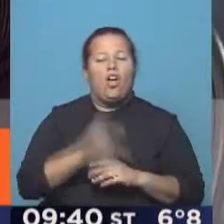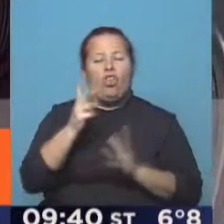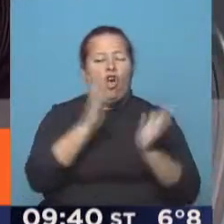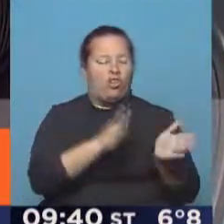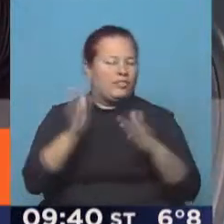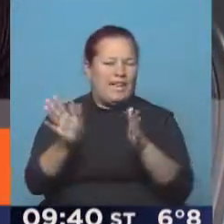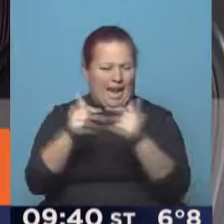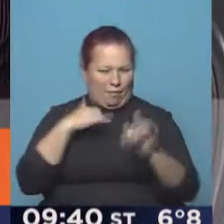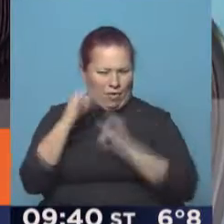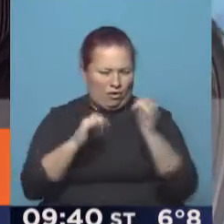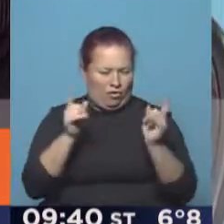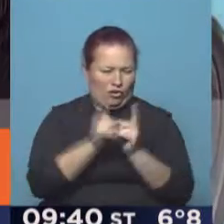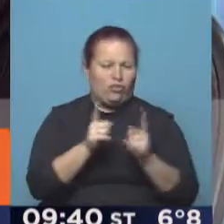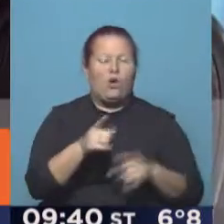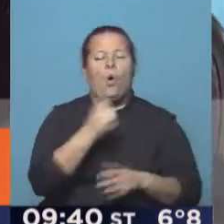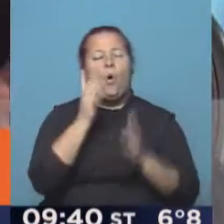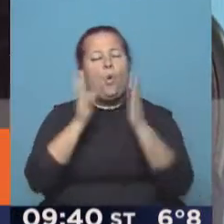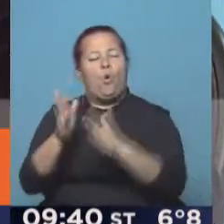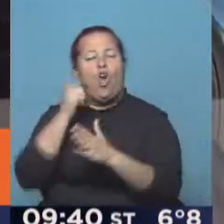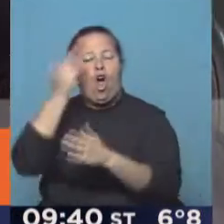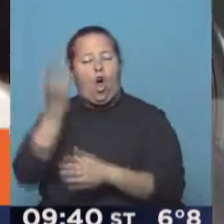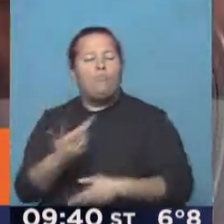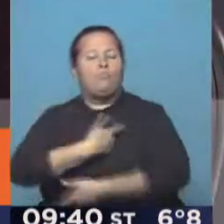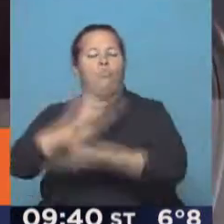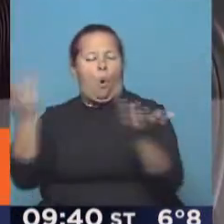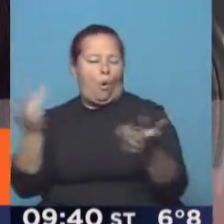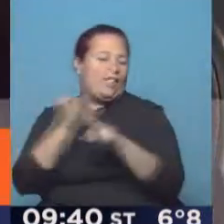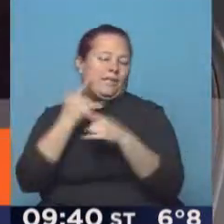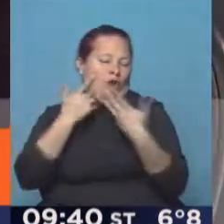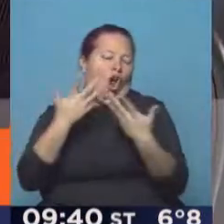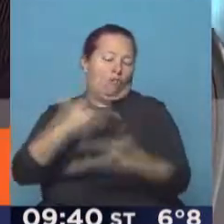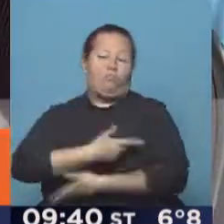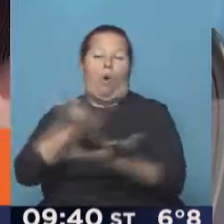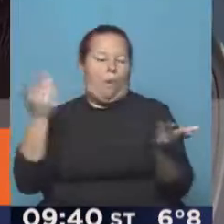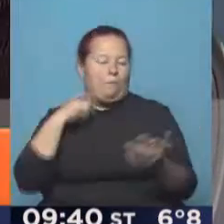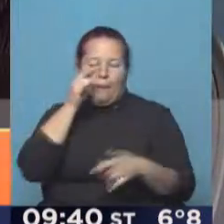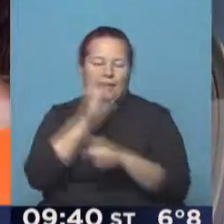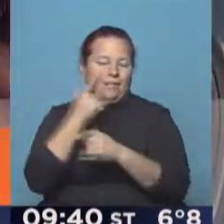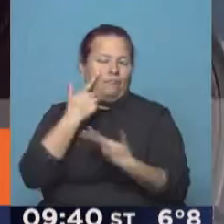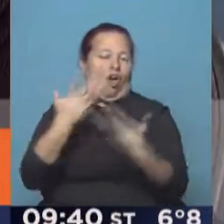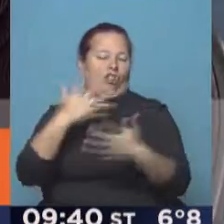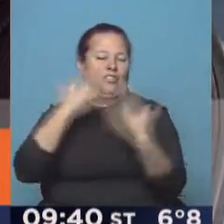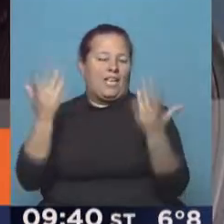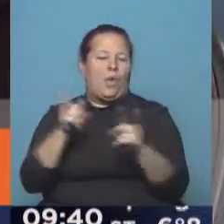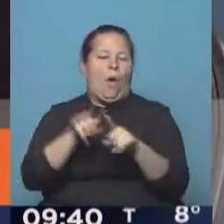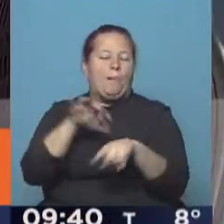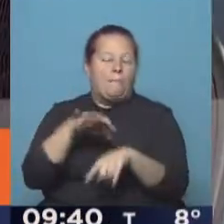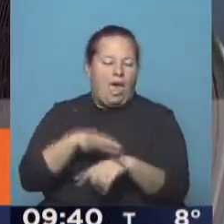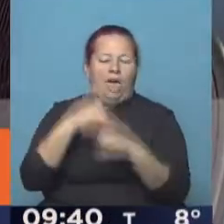aspectos, así muy rápidamente, ¿no? Una cosa es el hombre público, que siempre fue público, mi padre fue siempre un hombre público como